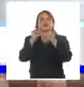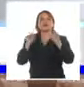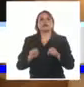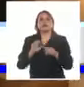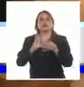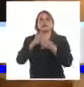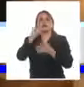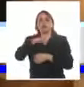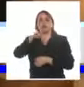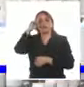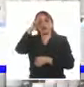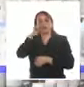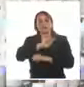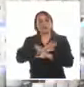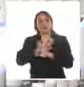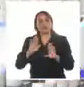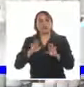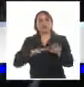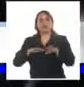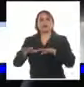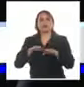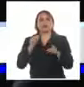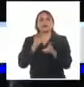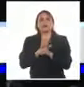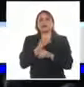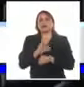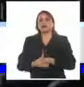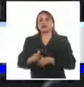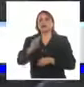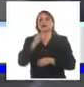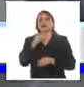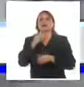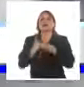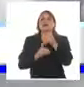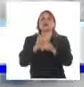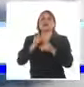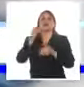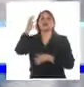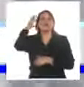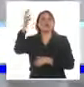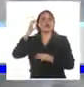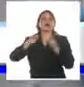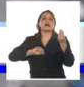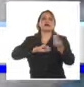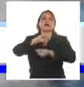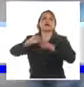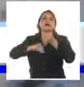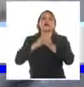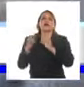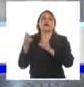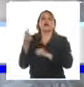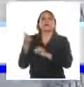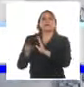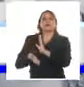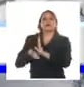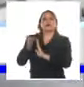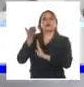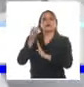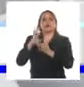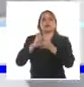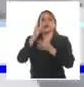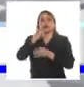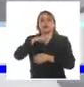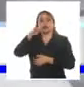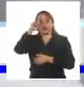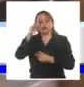está preparado para implementar la proyección de gobierno que modifica el precio del producto. El valor